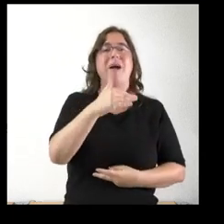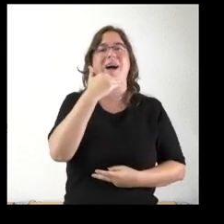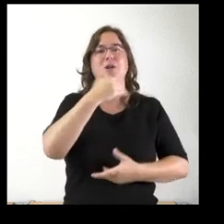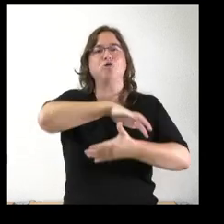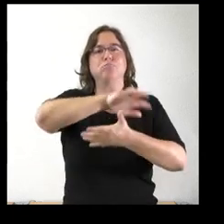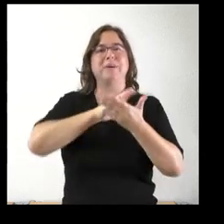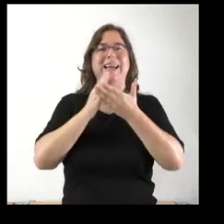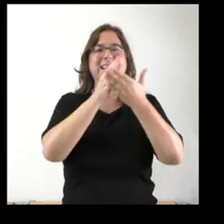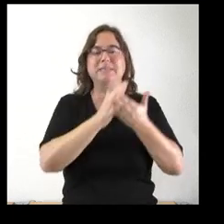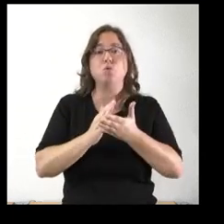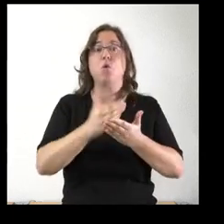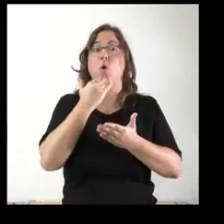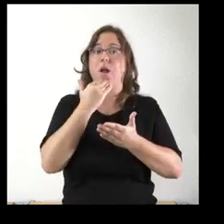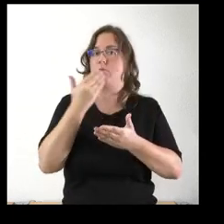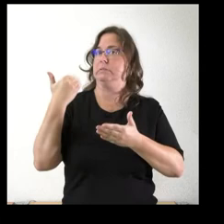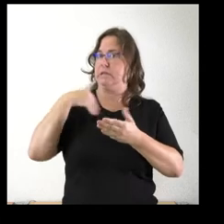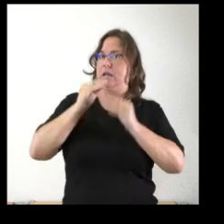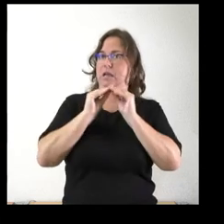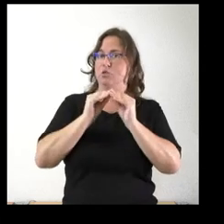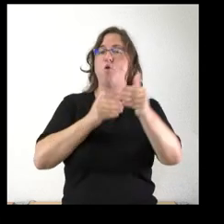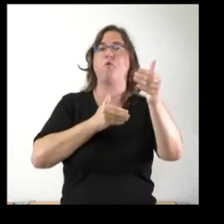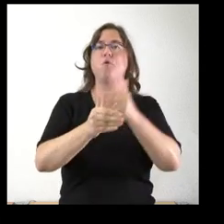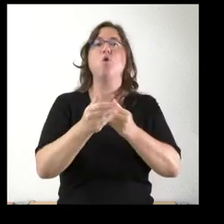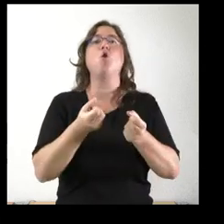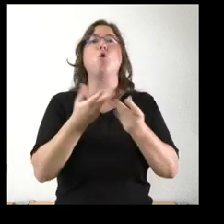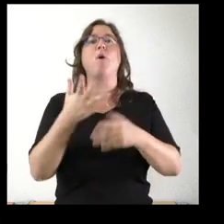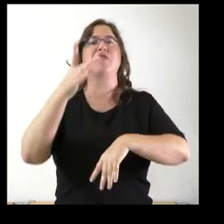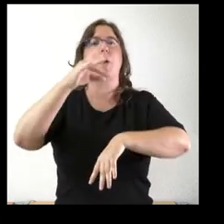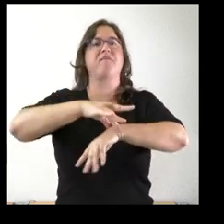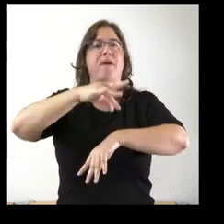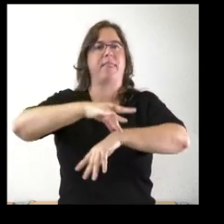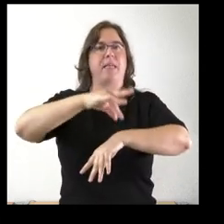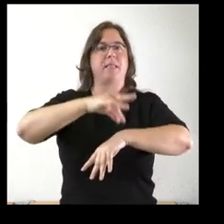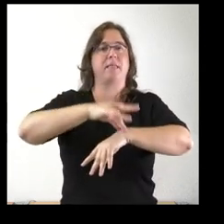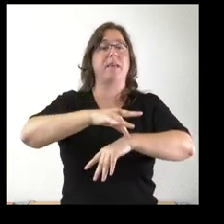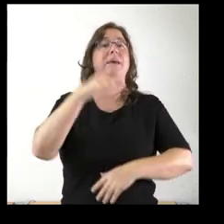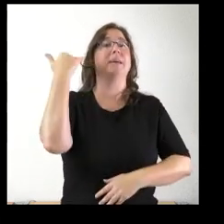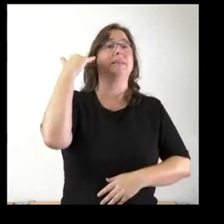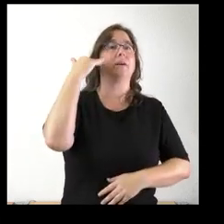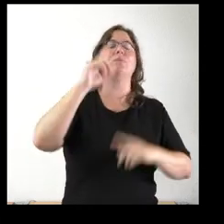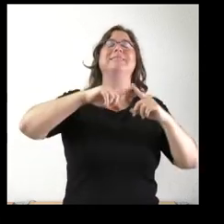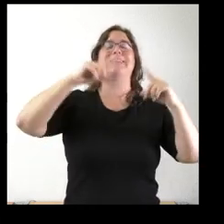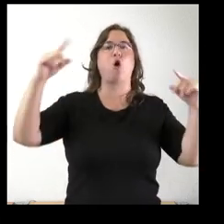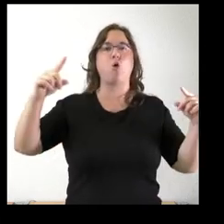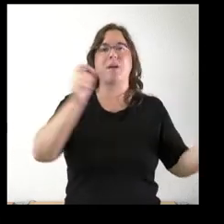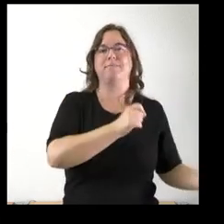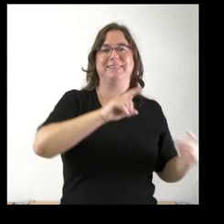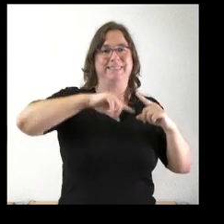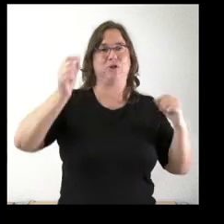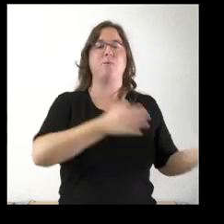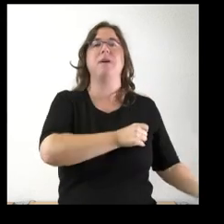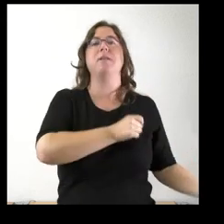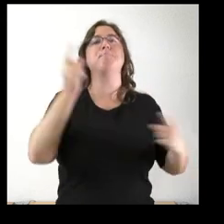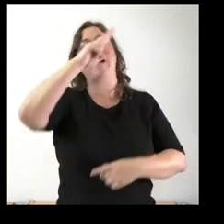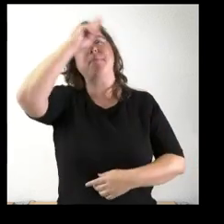o cálculo, o si lo van a hacer, de cuántos pacientes se han derivado desde Segovia a hospitales privados de Madrid en lo que llevamos de